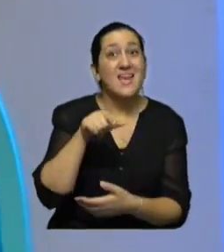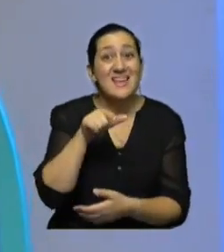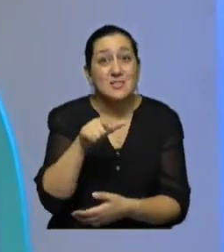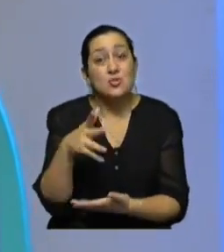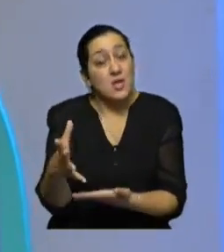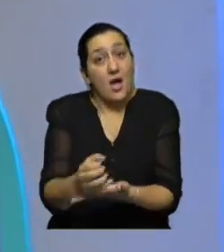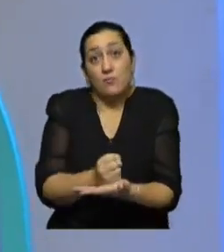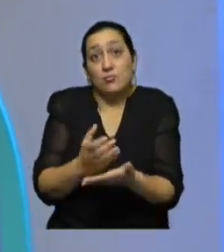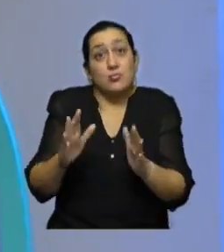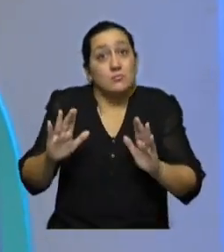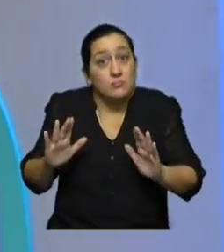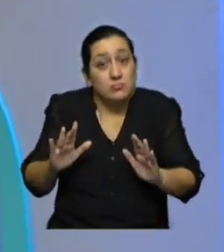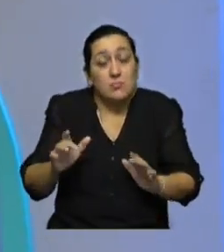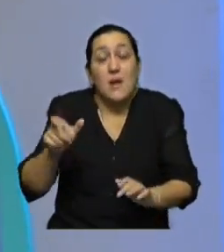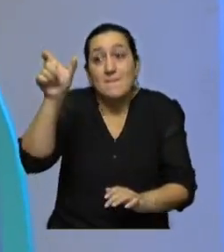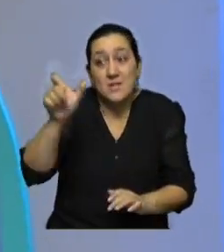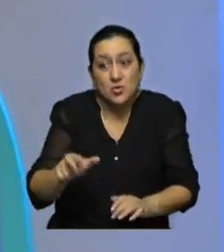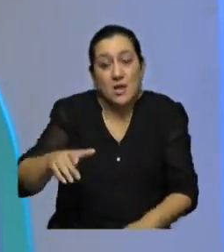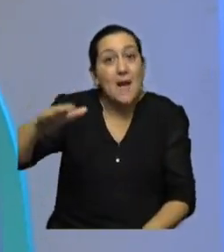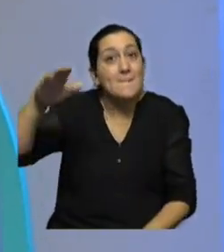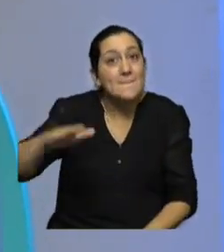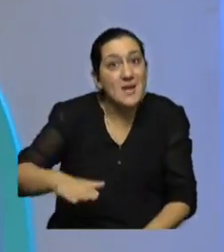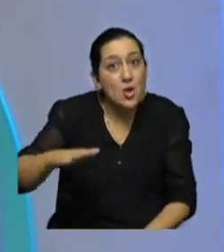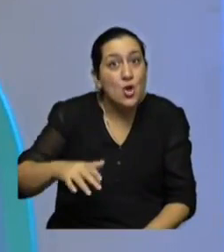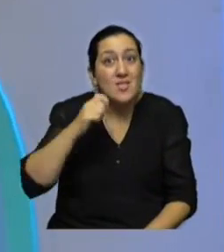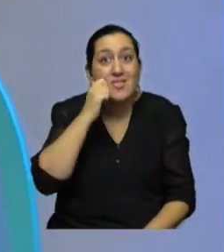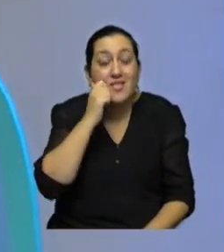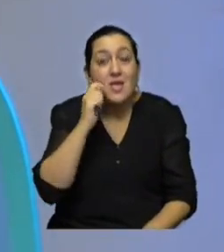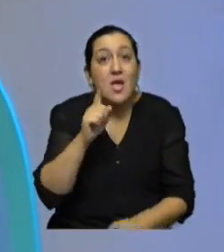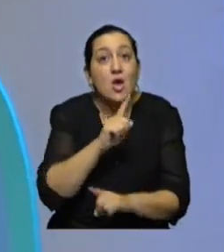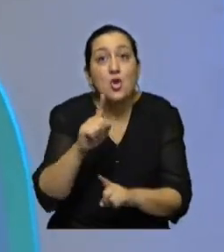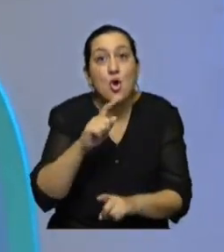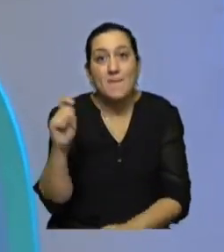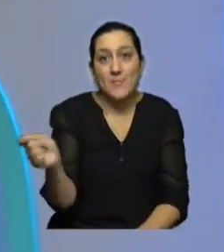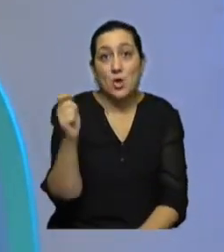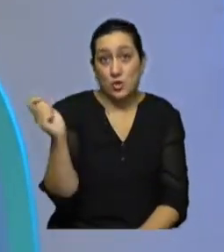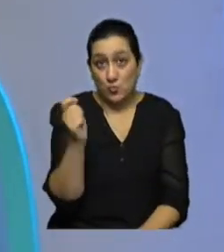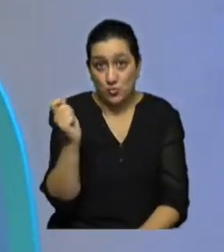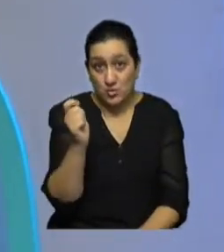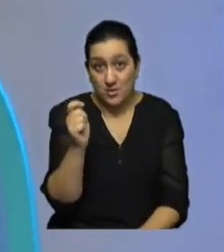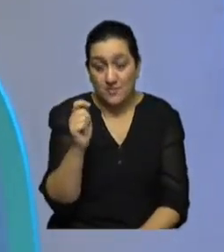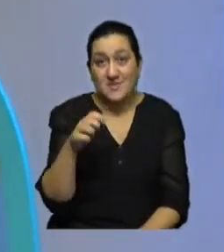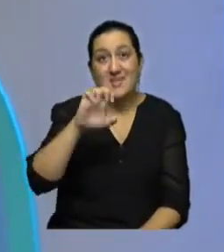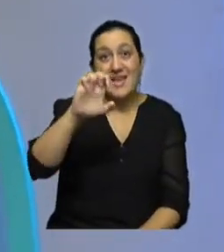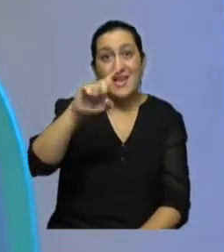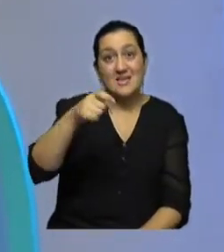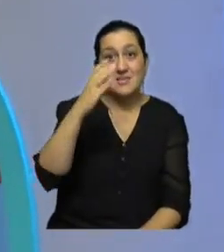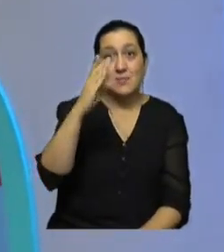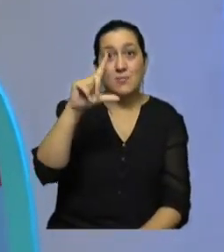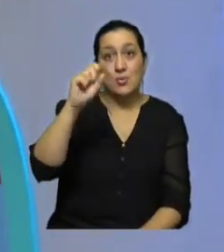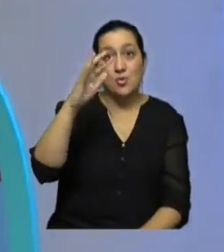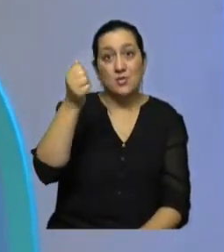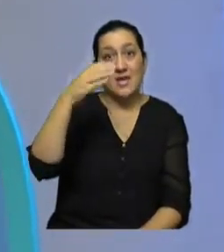abusada. Una persona menor de edad no se prostituye, es explotada sexualmente por un adulto. No